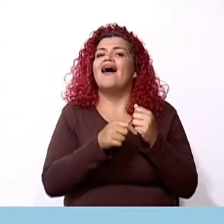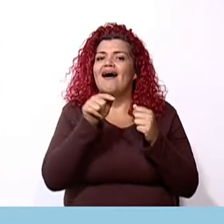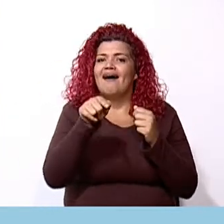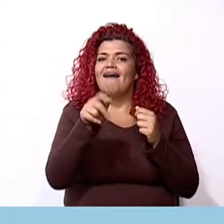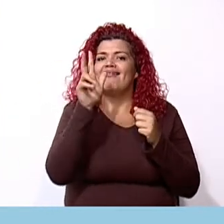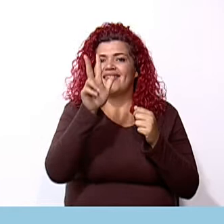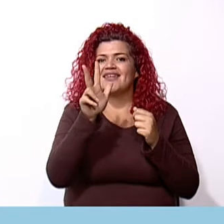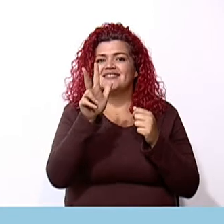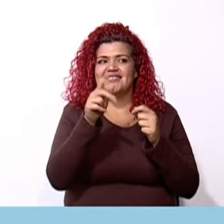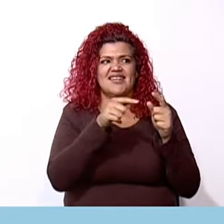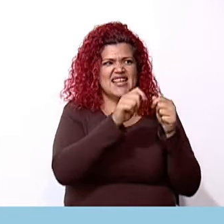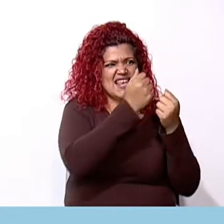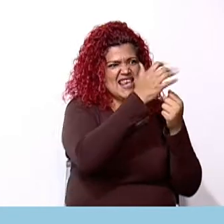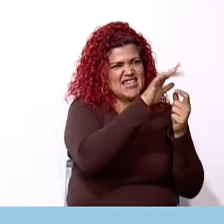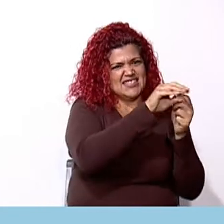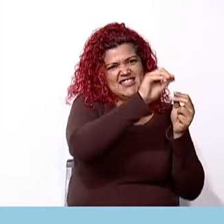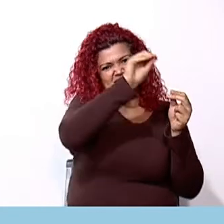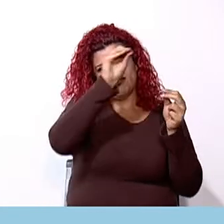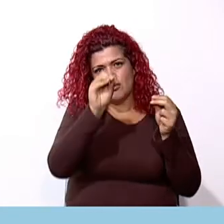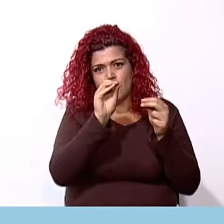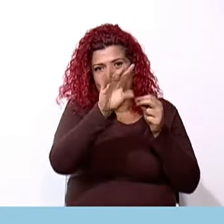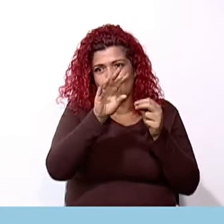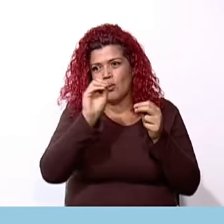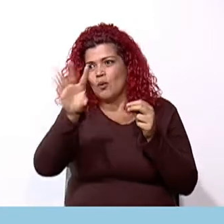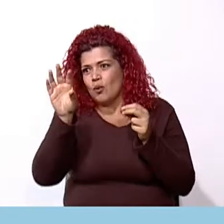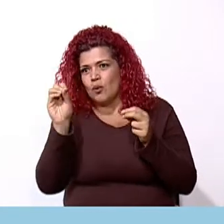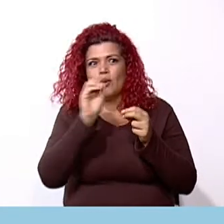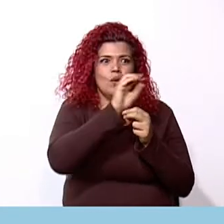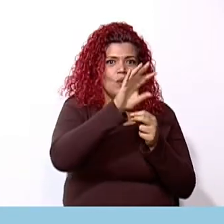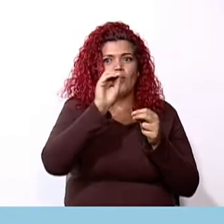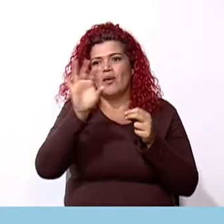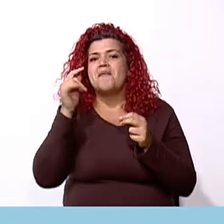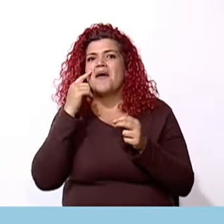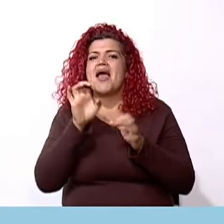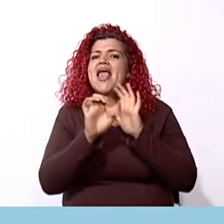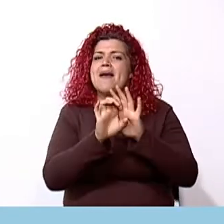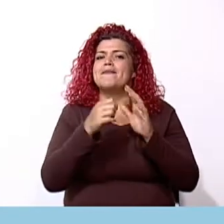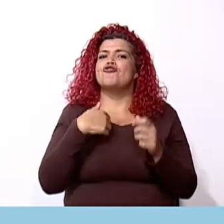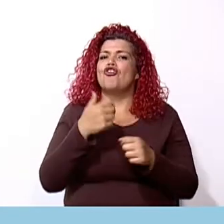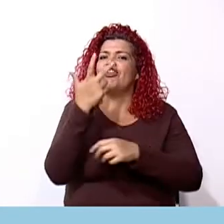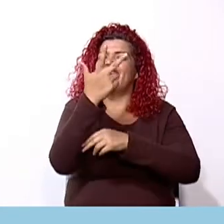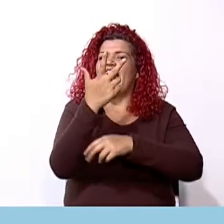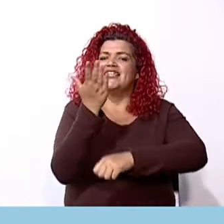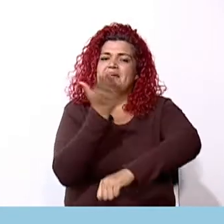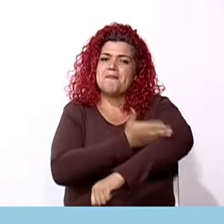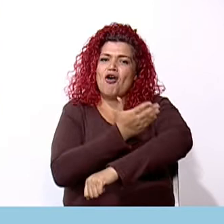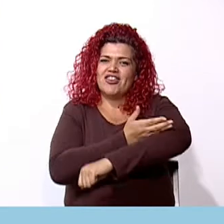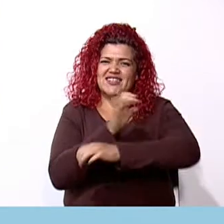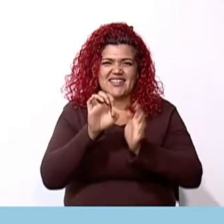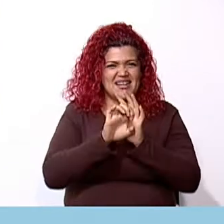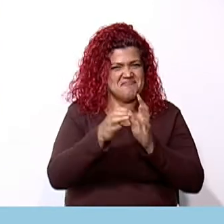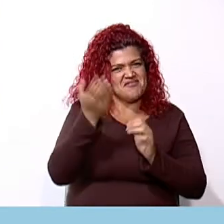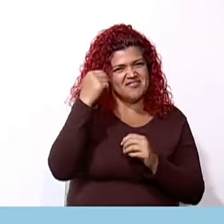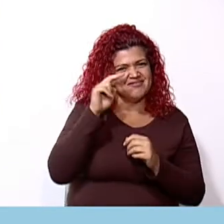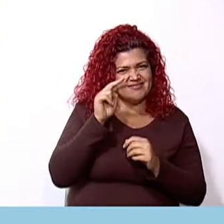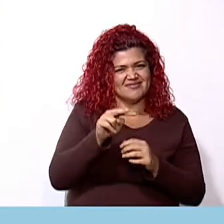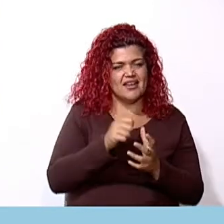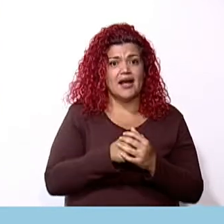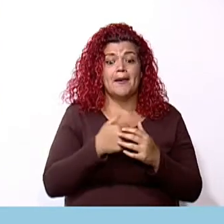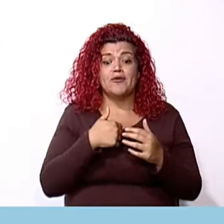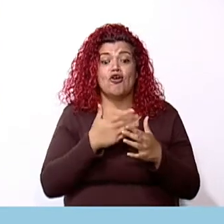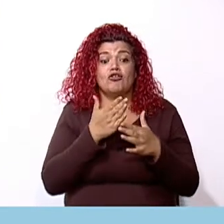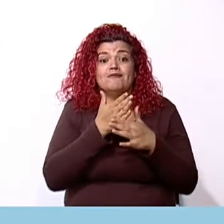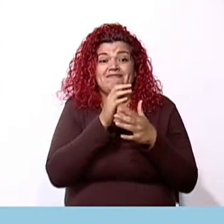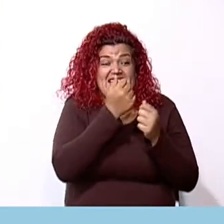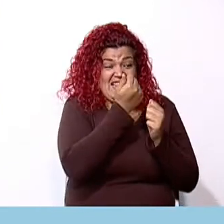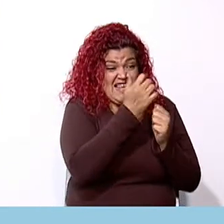dividendo. Por ejemplo, en el caso mío, yo tenía 3 botas. Es decir,